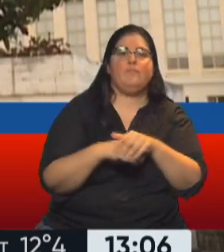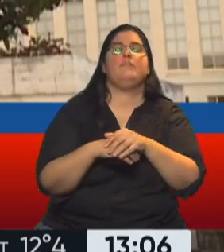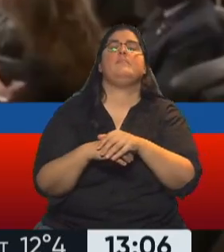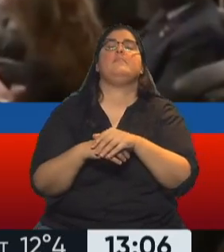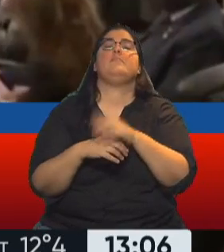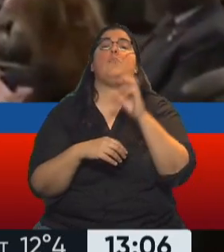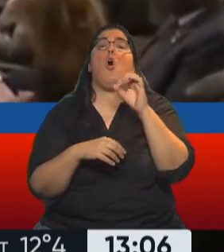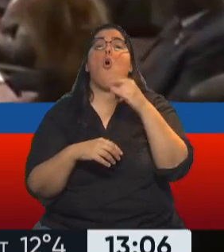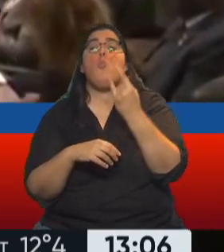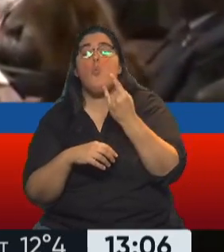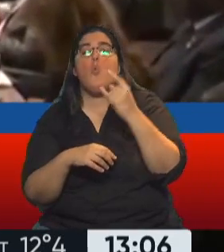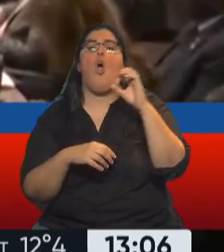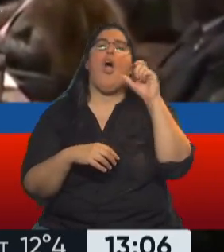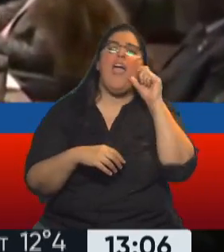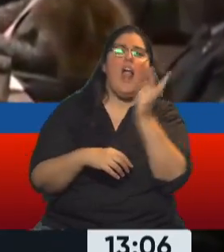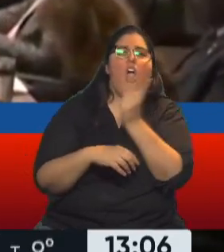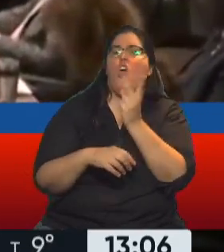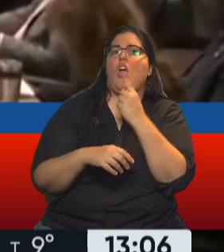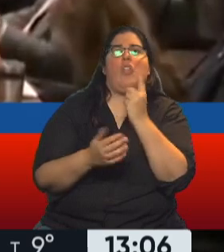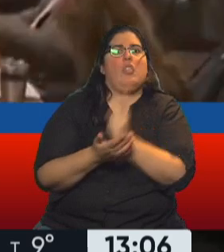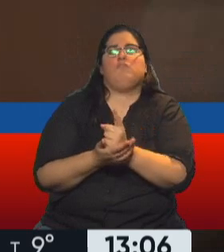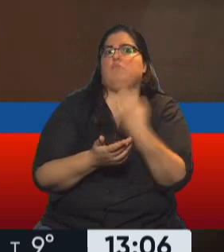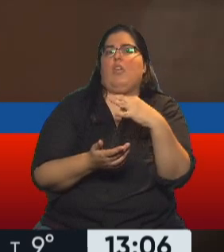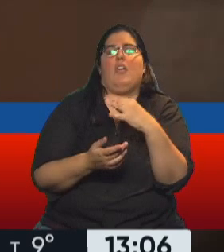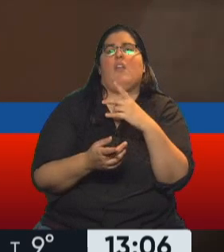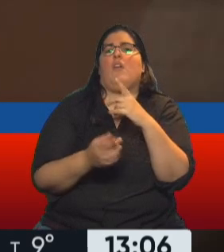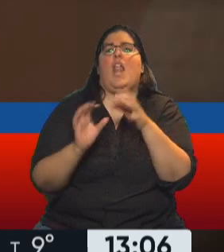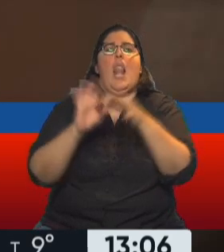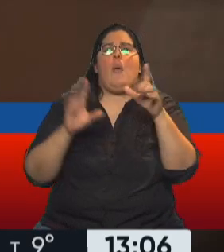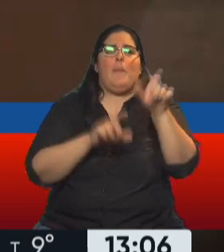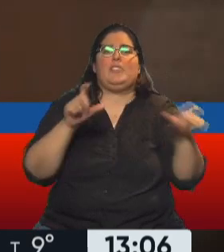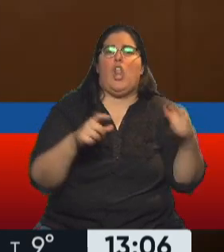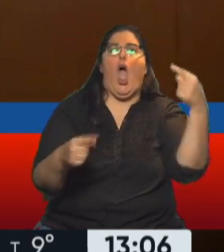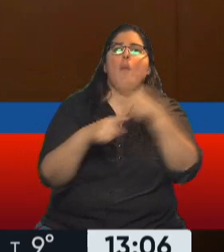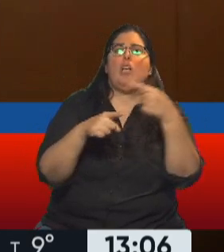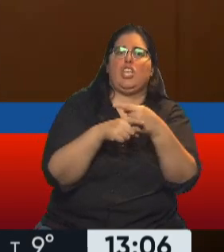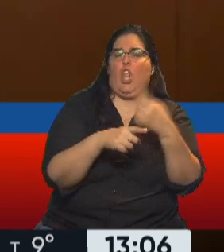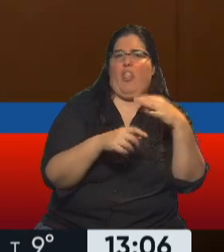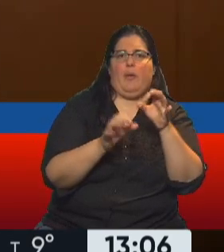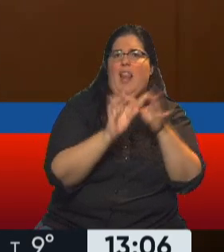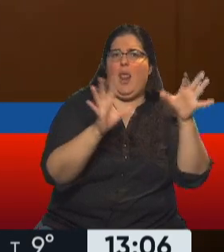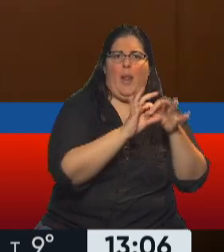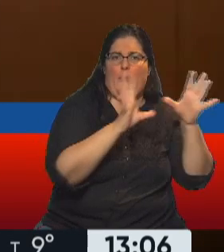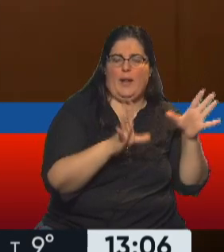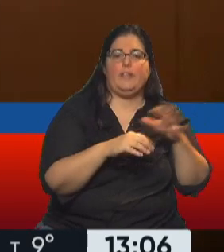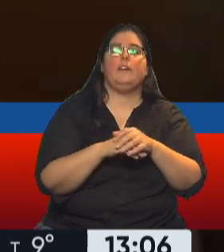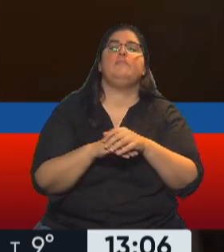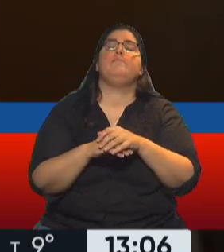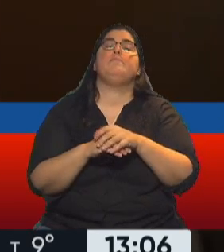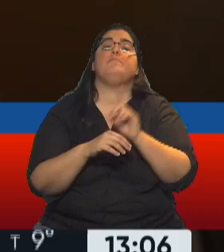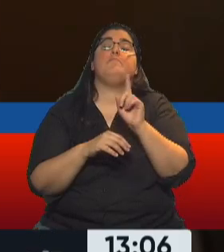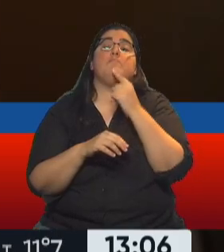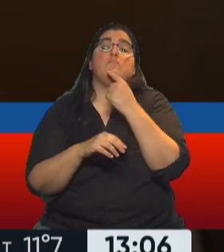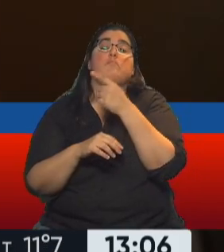la OEA exigen la liberación inmediata de los dirigentes opositores. El titular de la OEA, Luis Almagro, alertó que Nicaragua